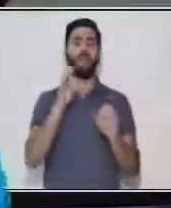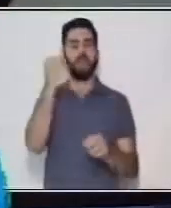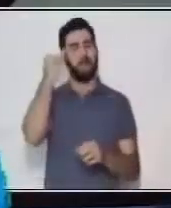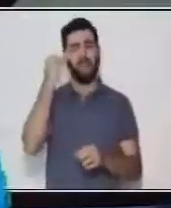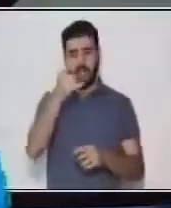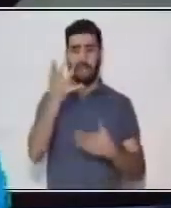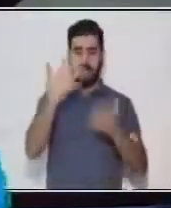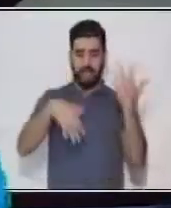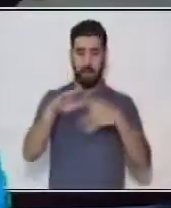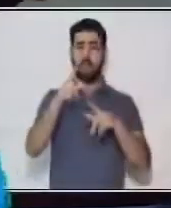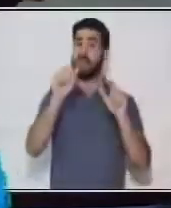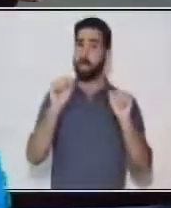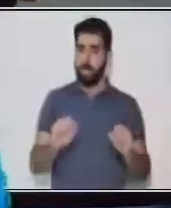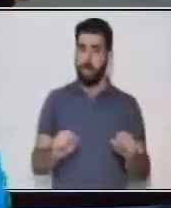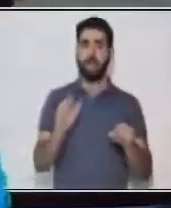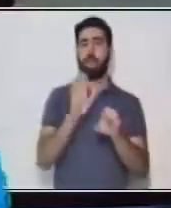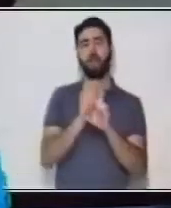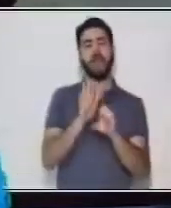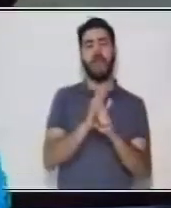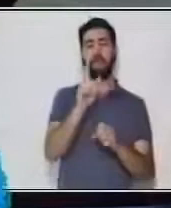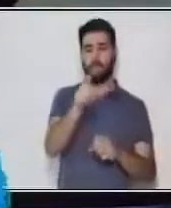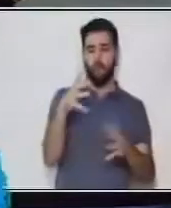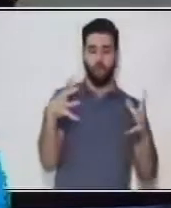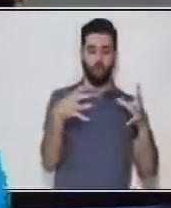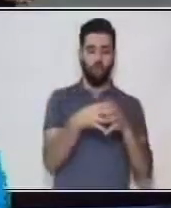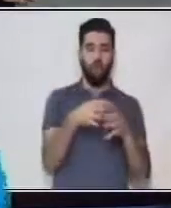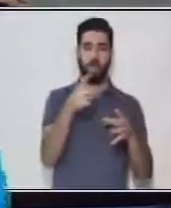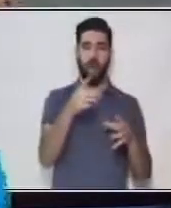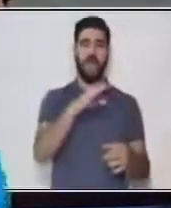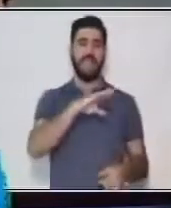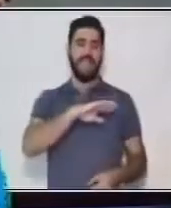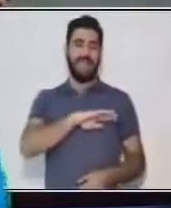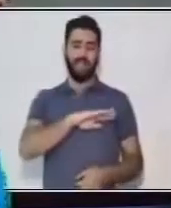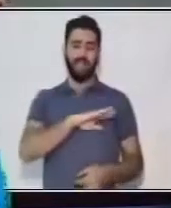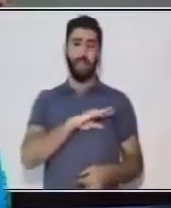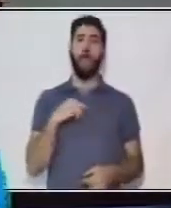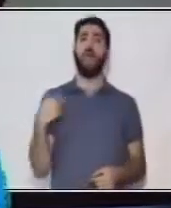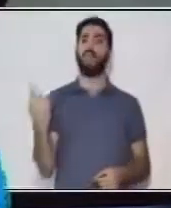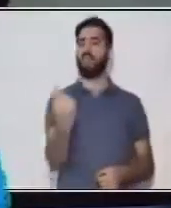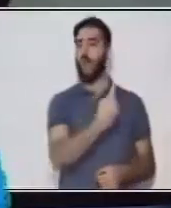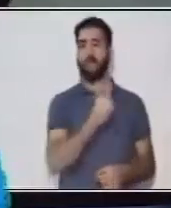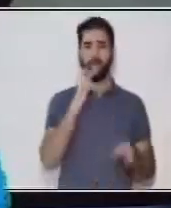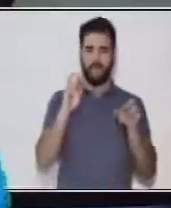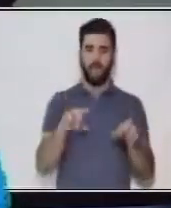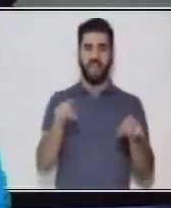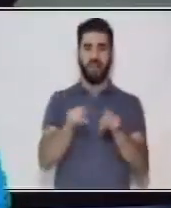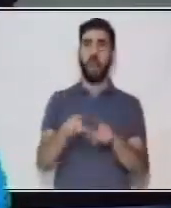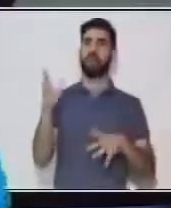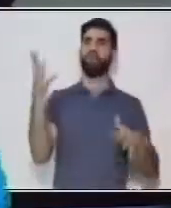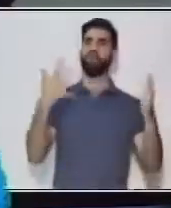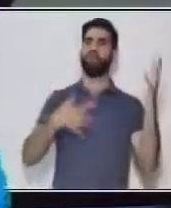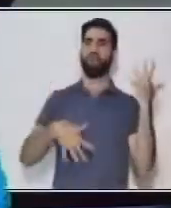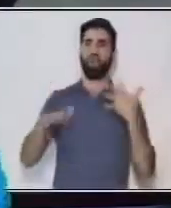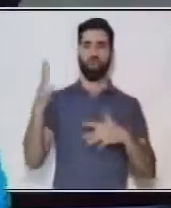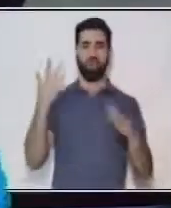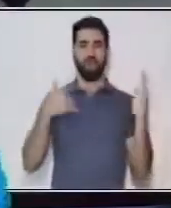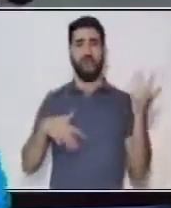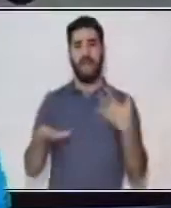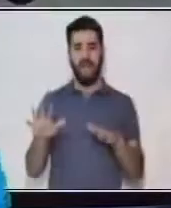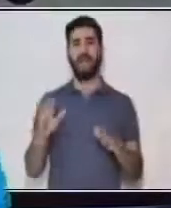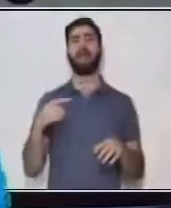todos estamos cantando el himno nacional, todos lo hacemos a una sola voz. Y se debe de escuchar cuando decimos